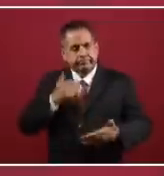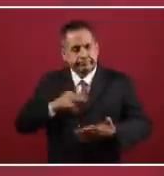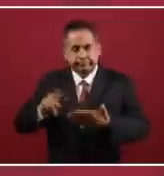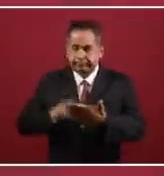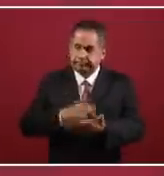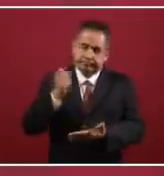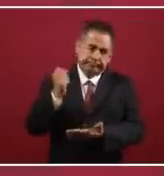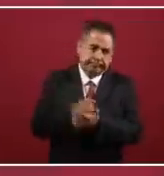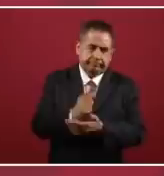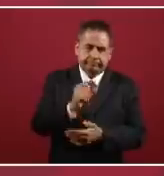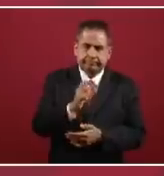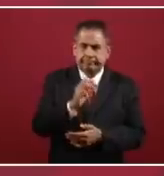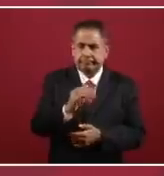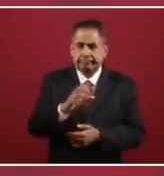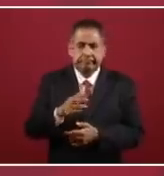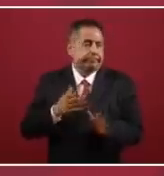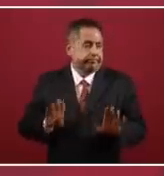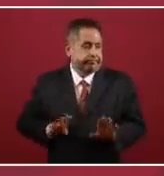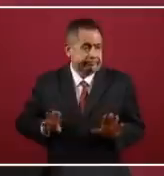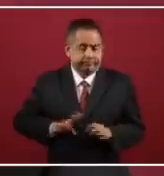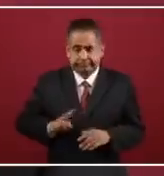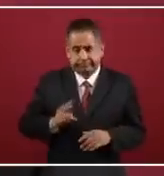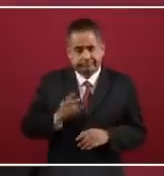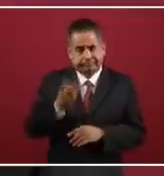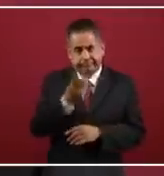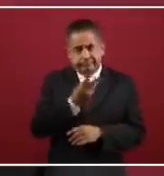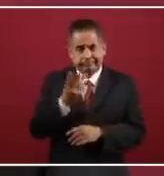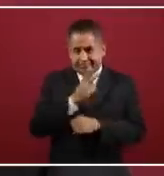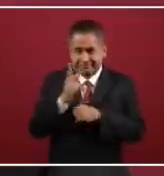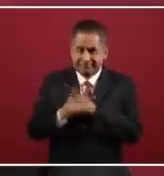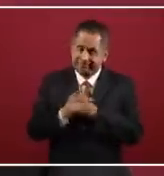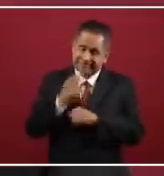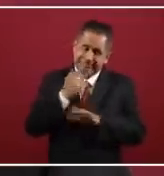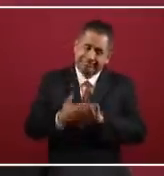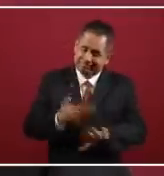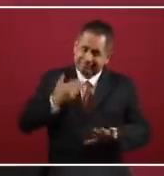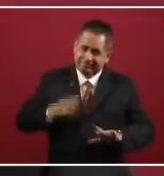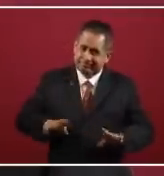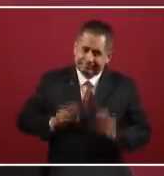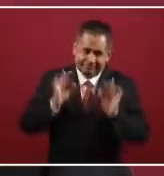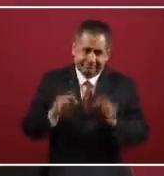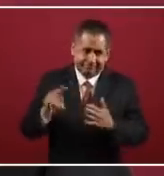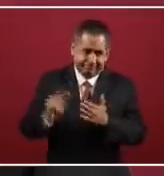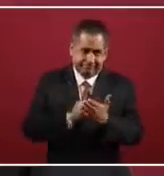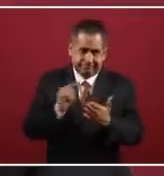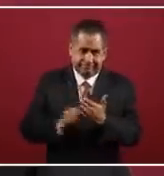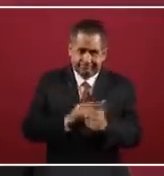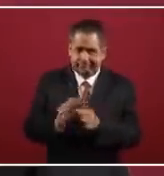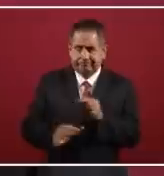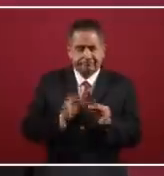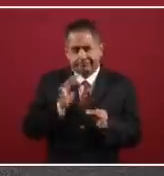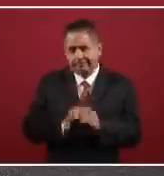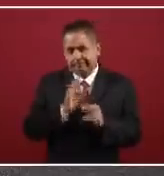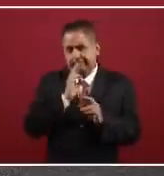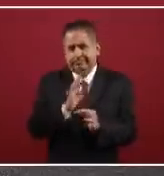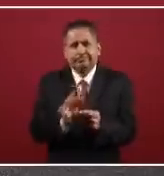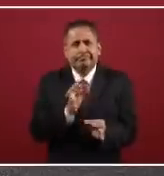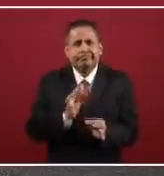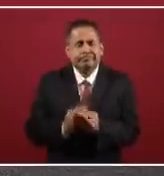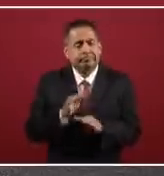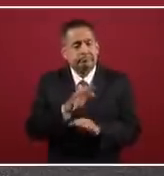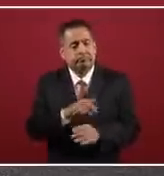pronto. Nos conviene a las tres naciones que se resuelva ya lo